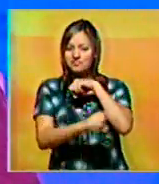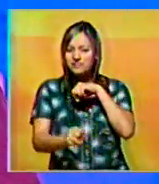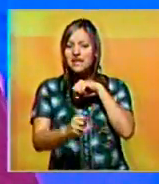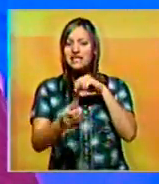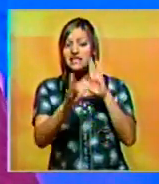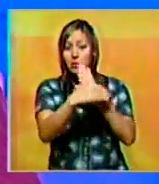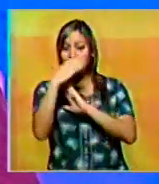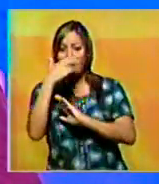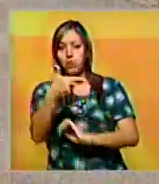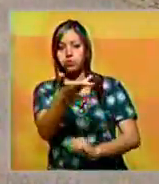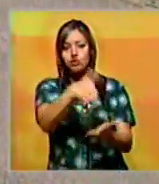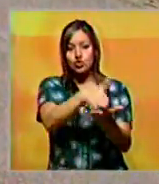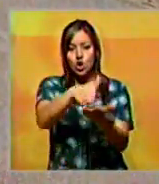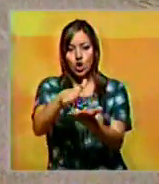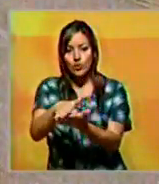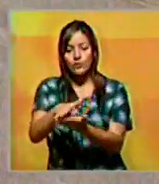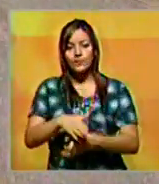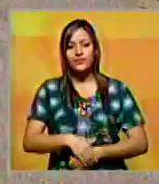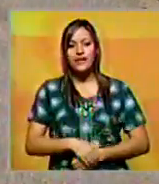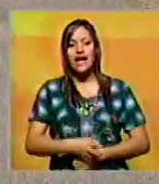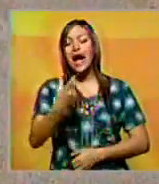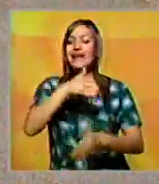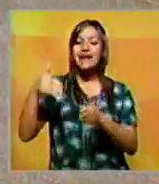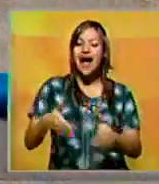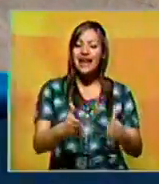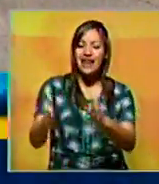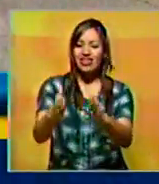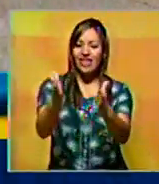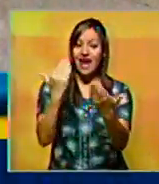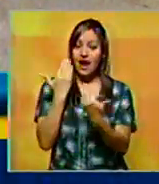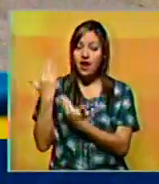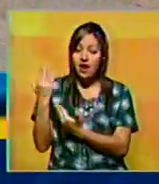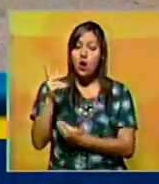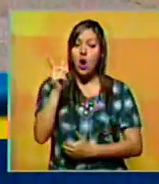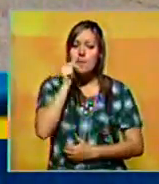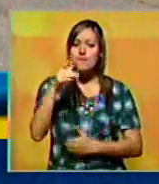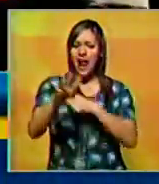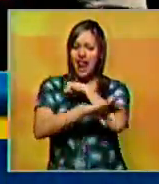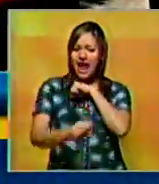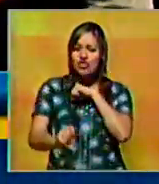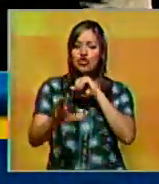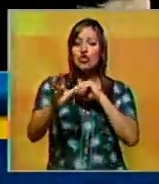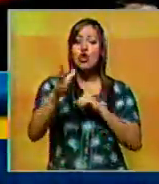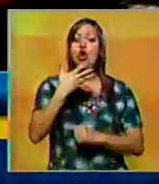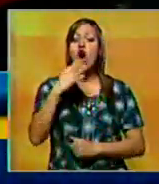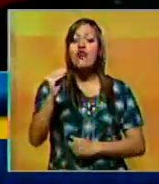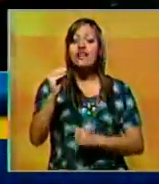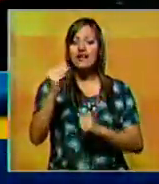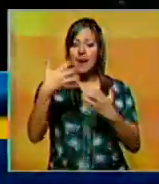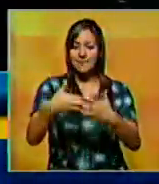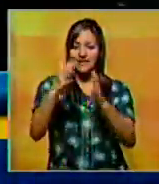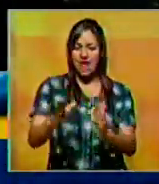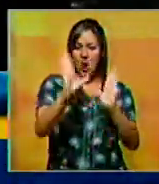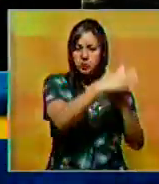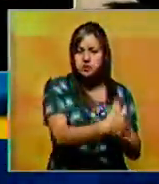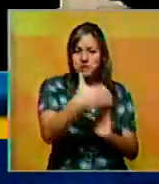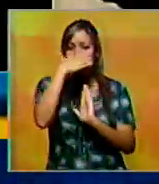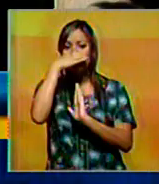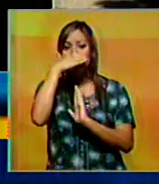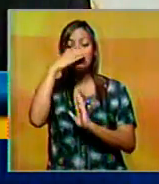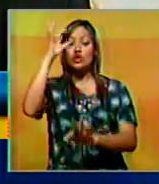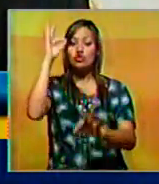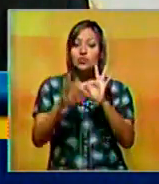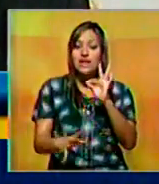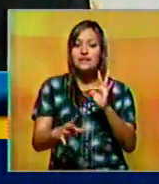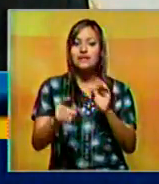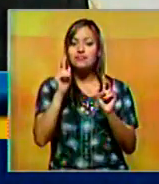nos tiene el reporte. El hecho ocurrió en la carretera Vieja Tocuyito. Los delincuentes habían secuestrado al joven empresario y lo trasladaban a otro sitio.